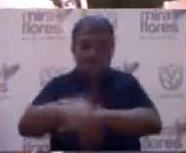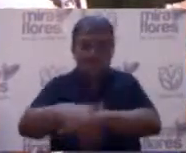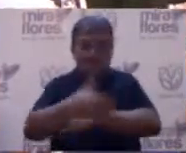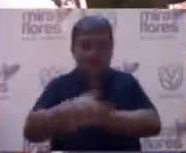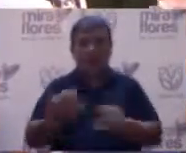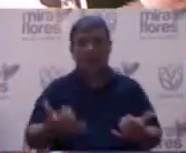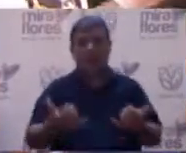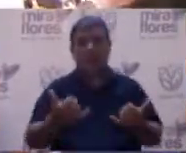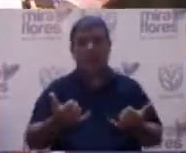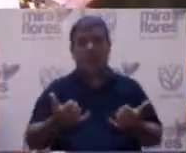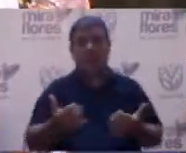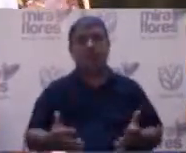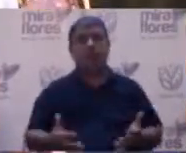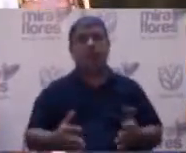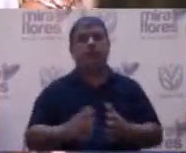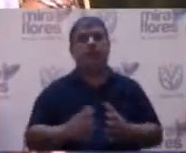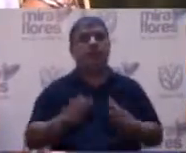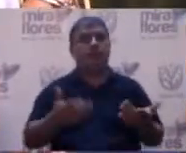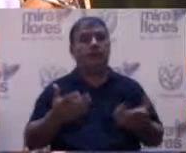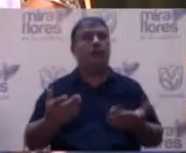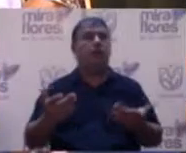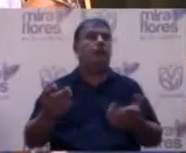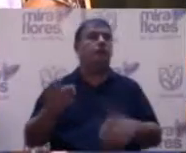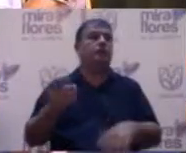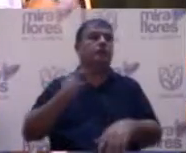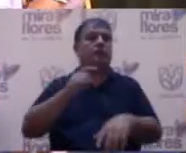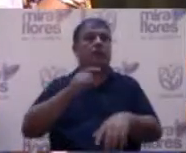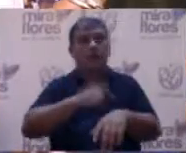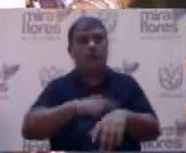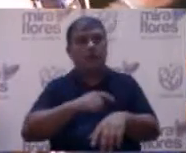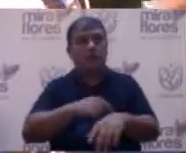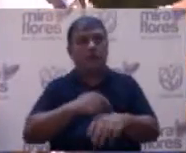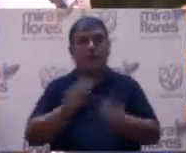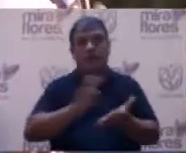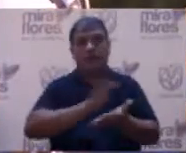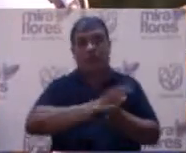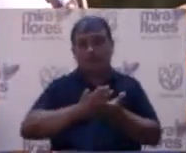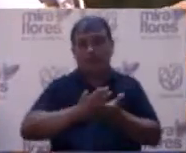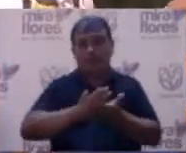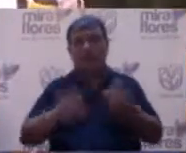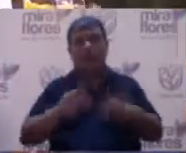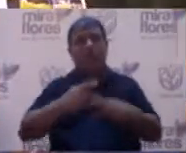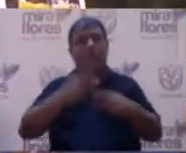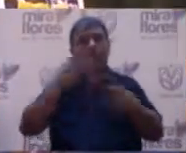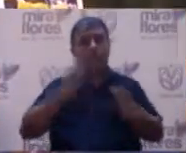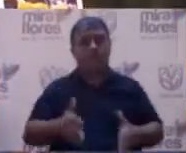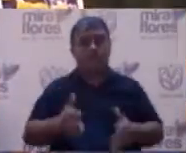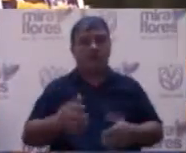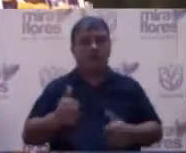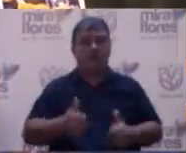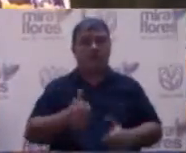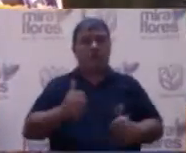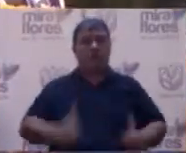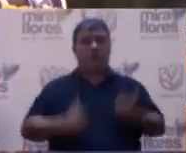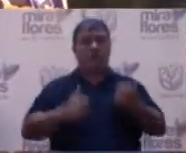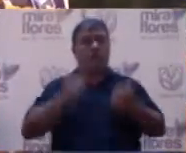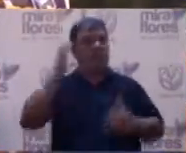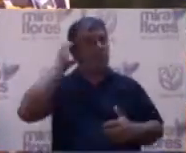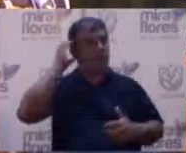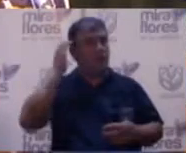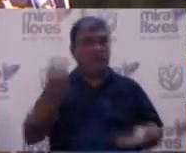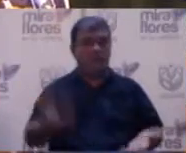pública, y hay una hora, digamos, gratis que va a haber para los vecinos residentes en el distrito con domicilio